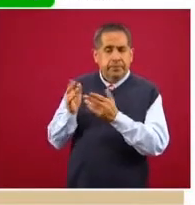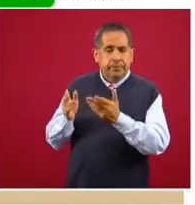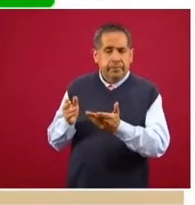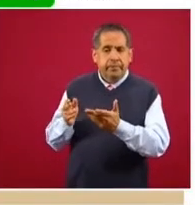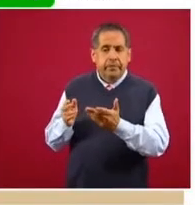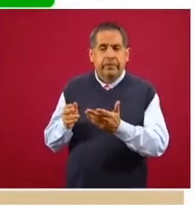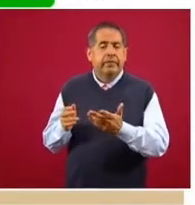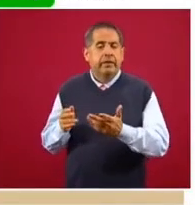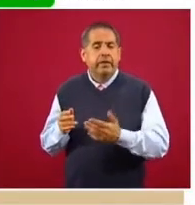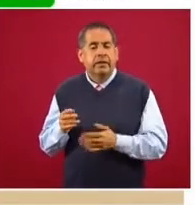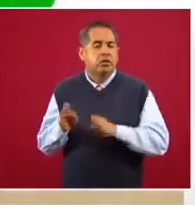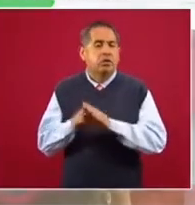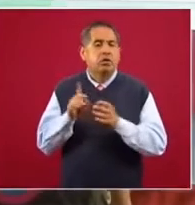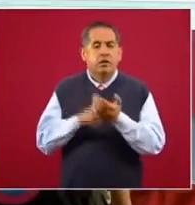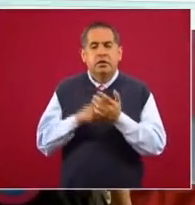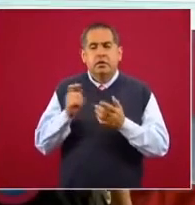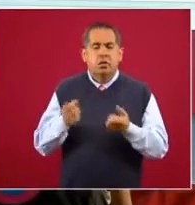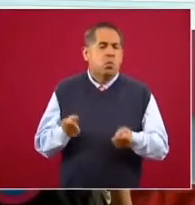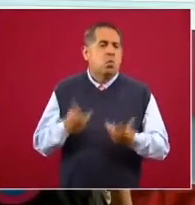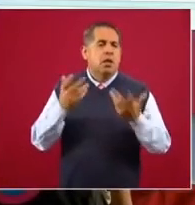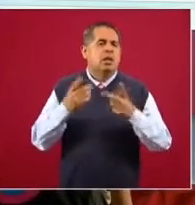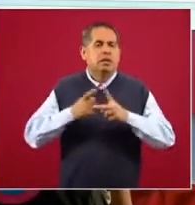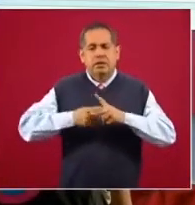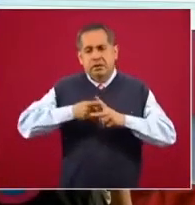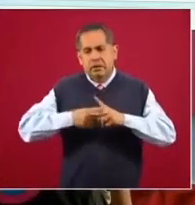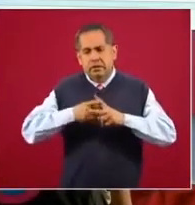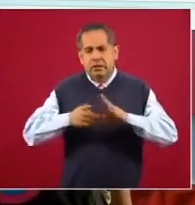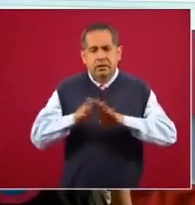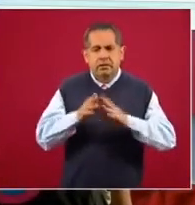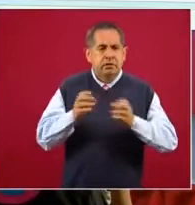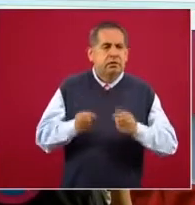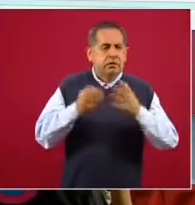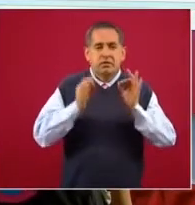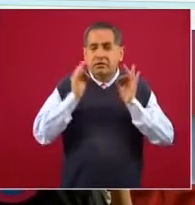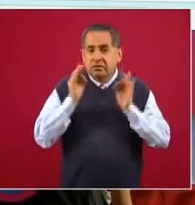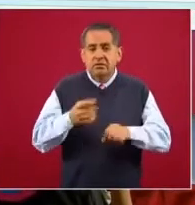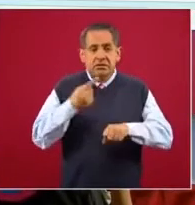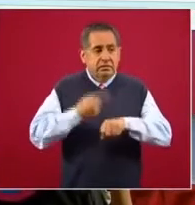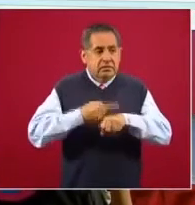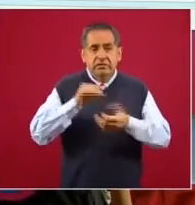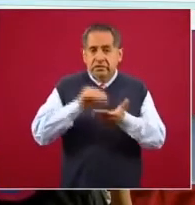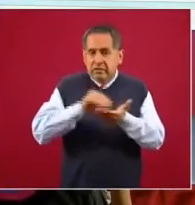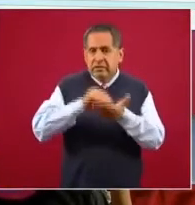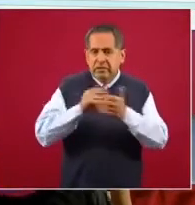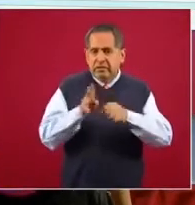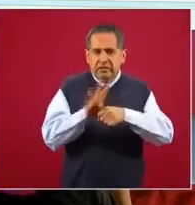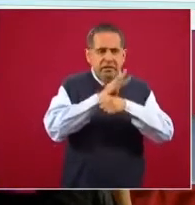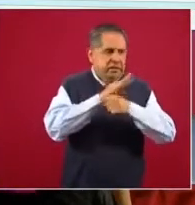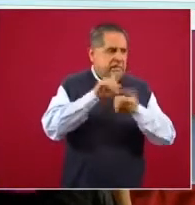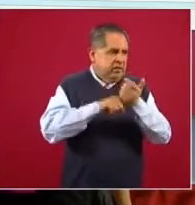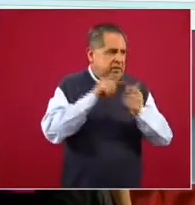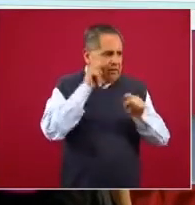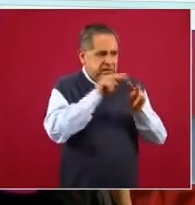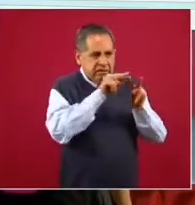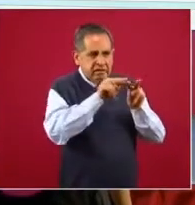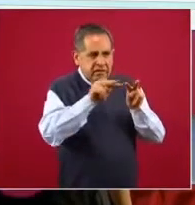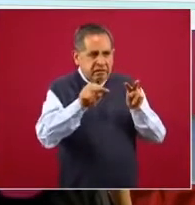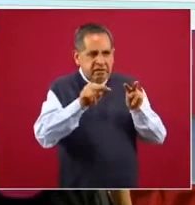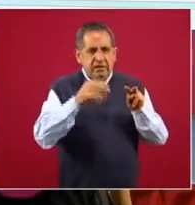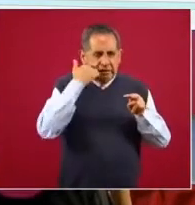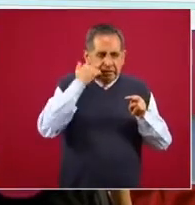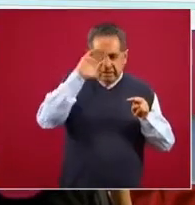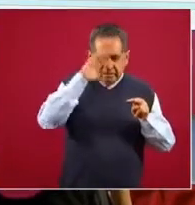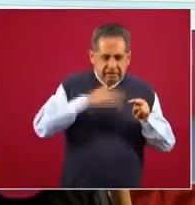en las últimas semanas, que tiene que ver con cuál es la proporción de los casos activos, es decir, aquellas personas que han iniciado con